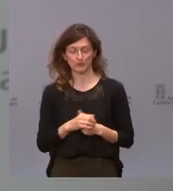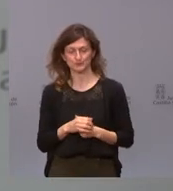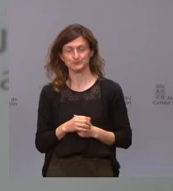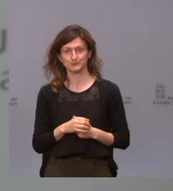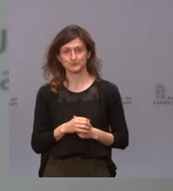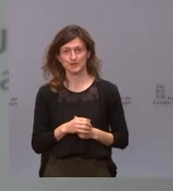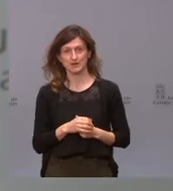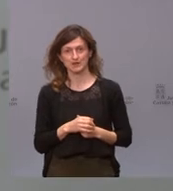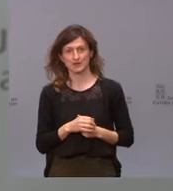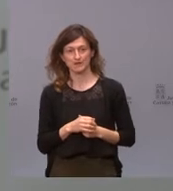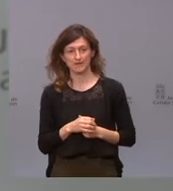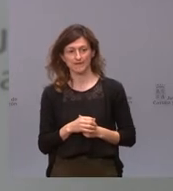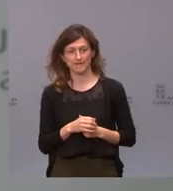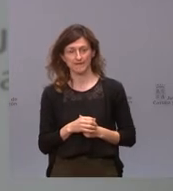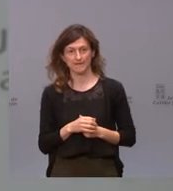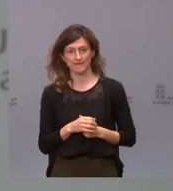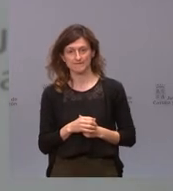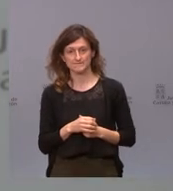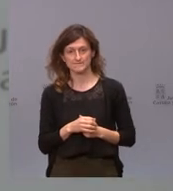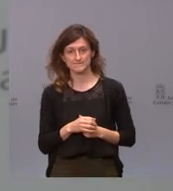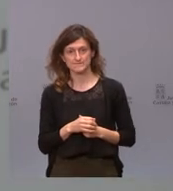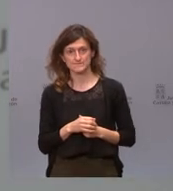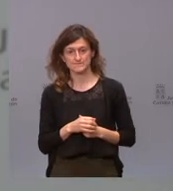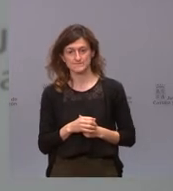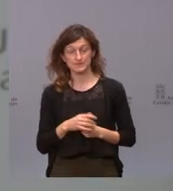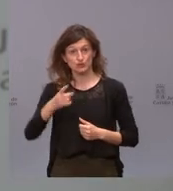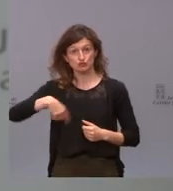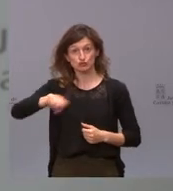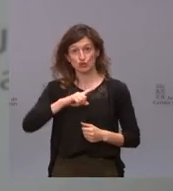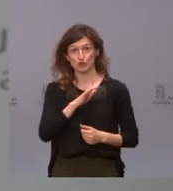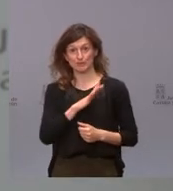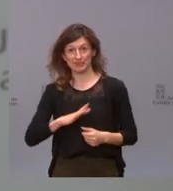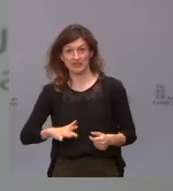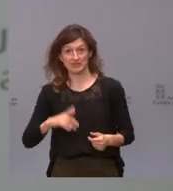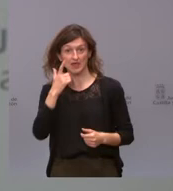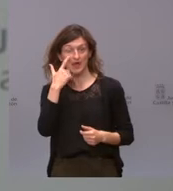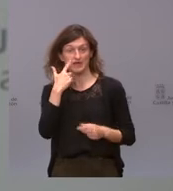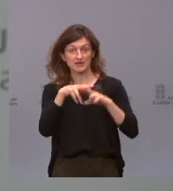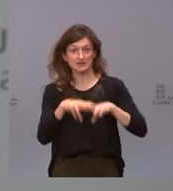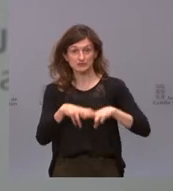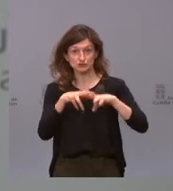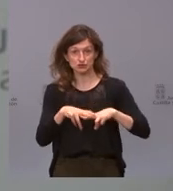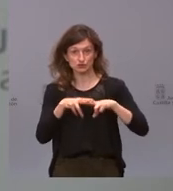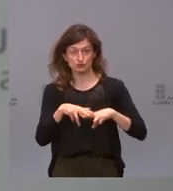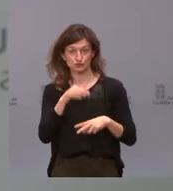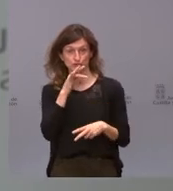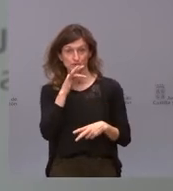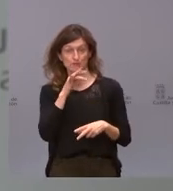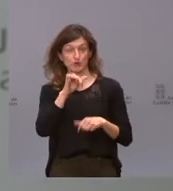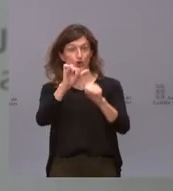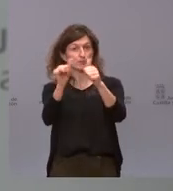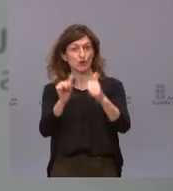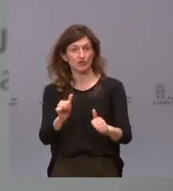estamos pendientes de la una revisión nos parece un modelo profundamente